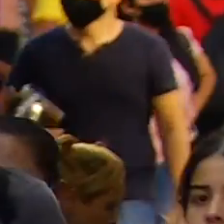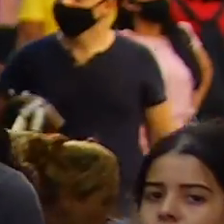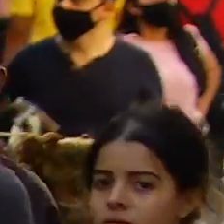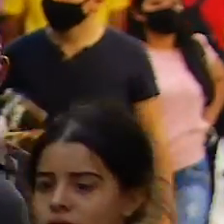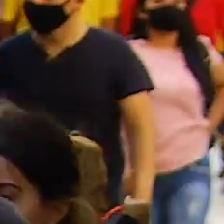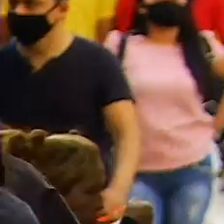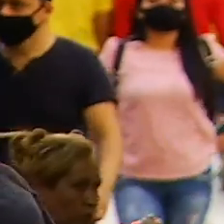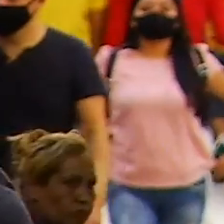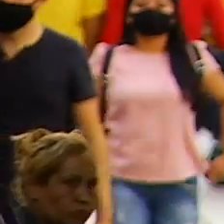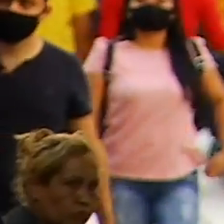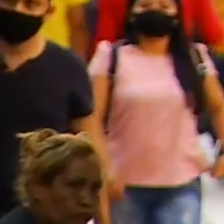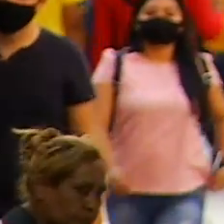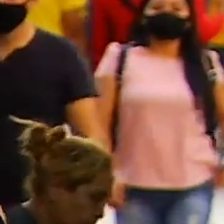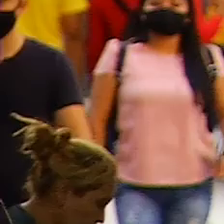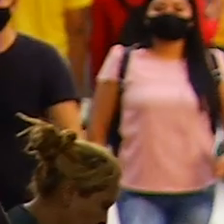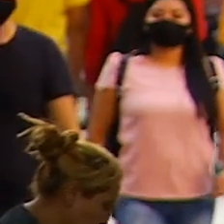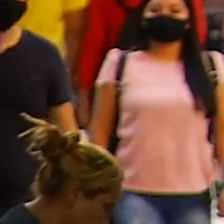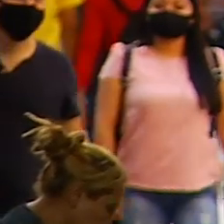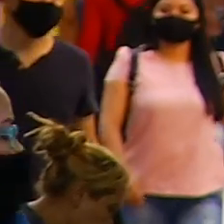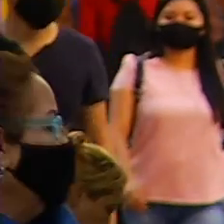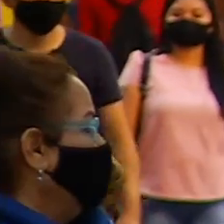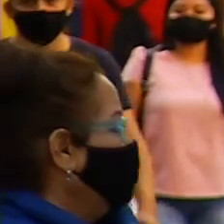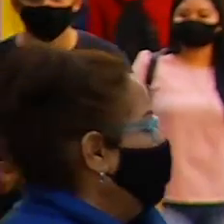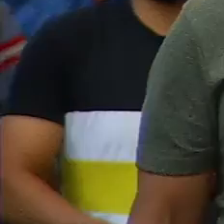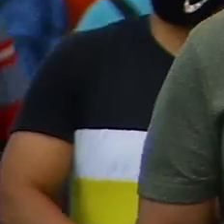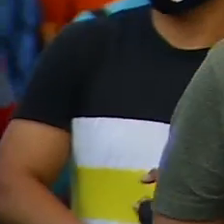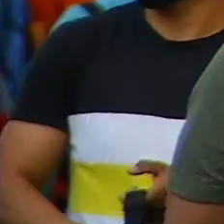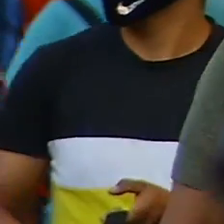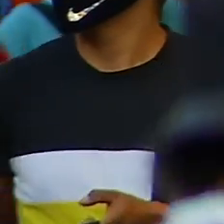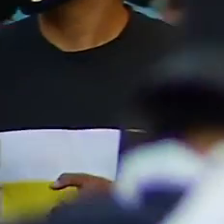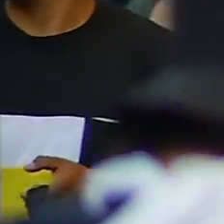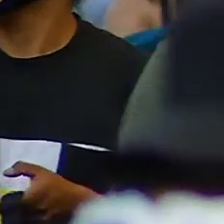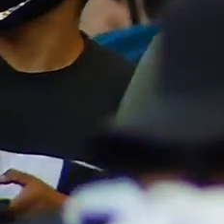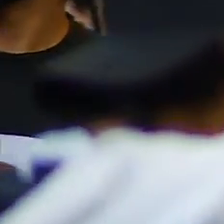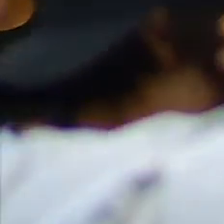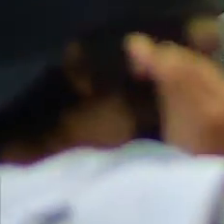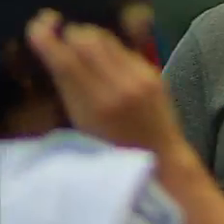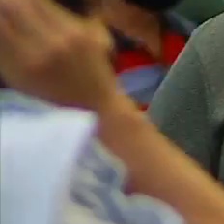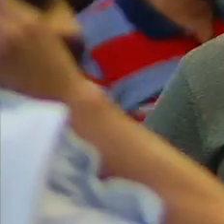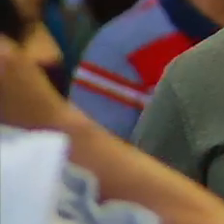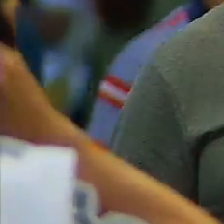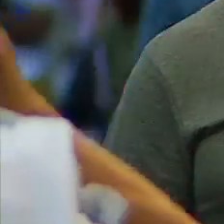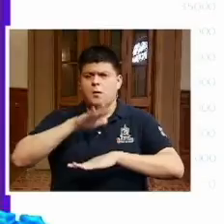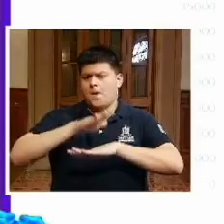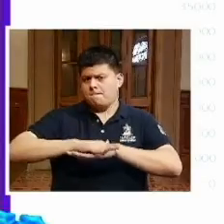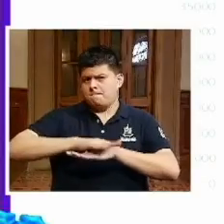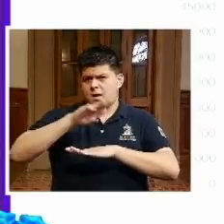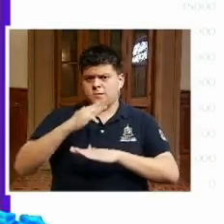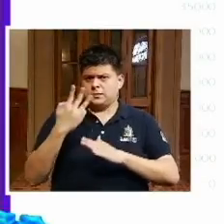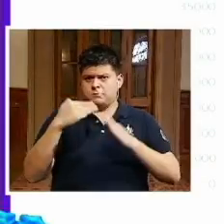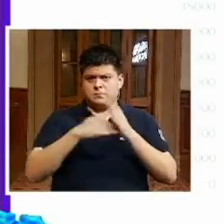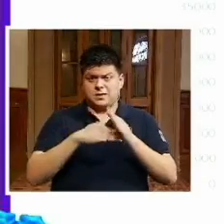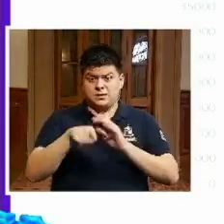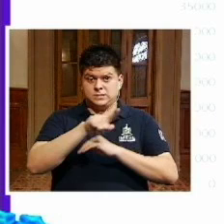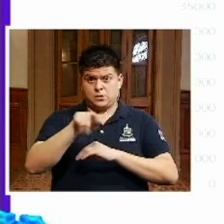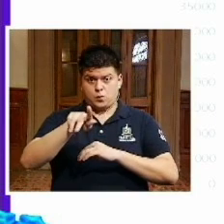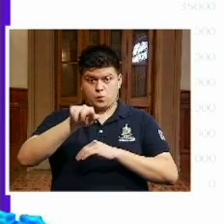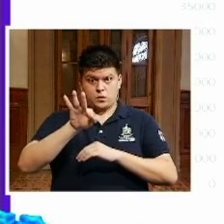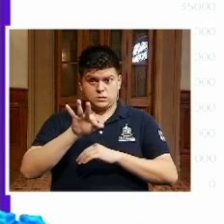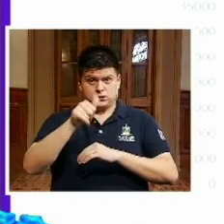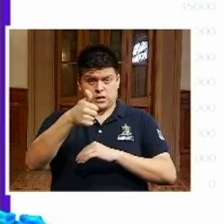siguen siendo los del rango de 25 a 44 años los de mayor incidencia sin embargo